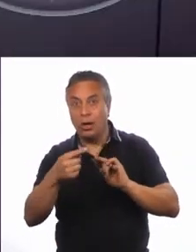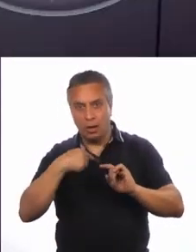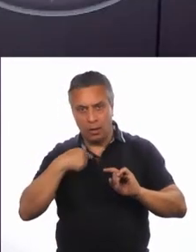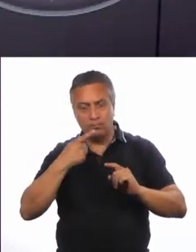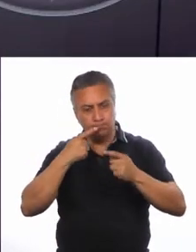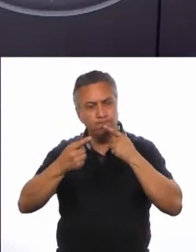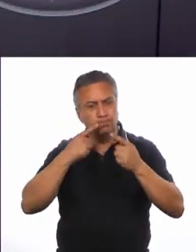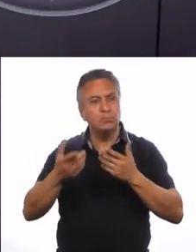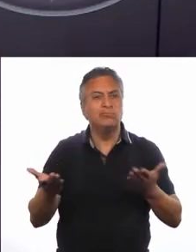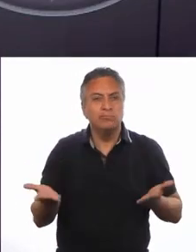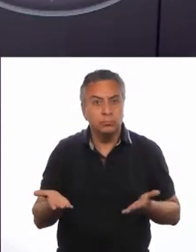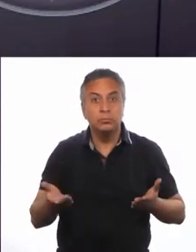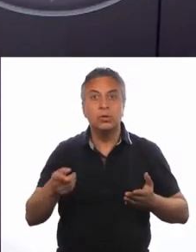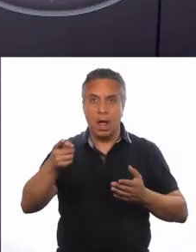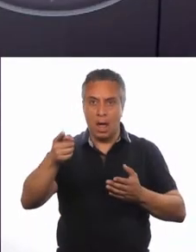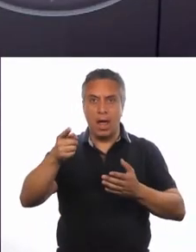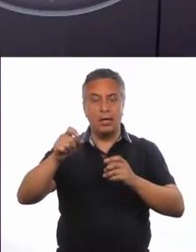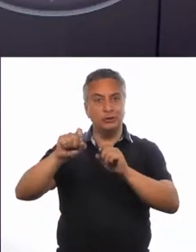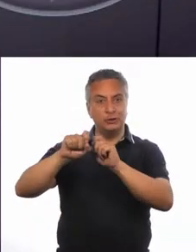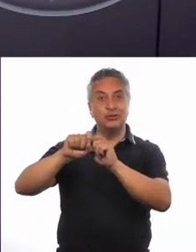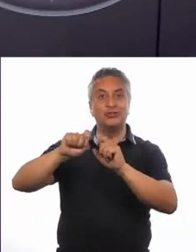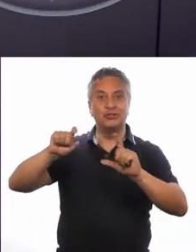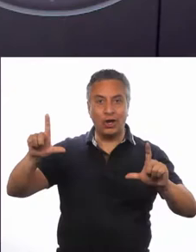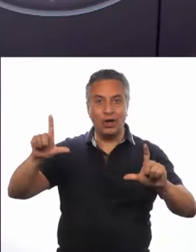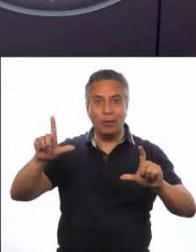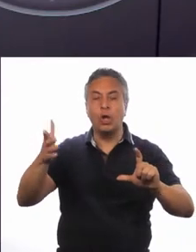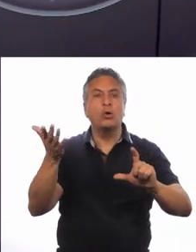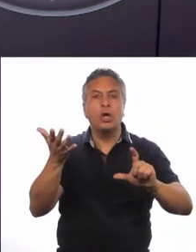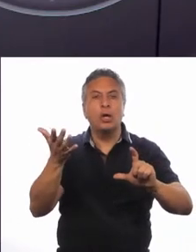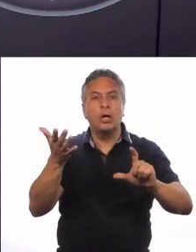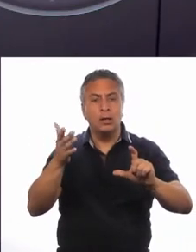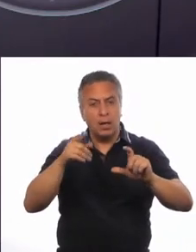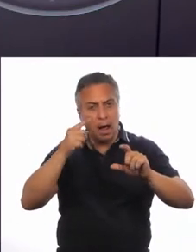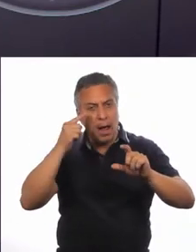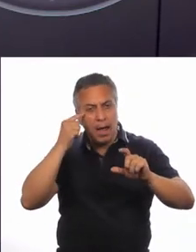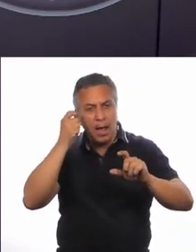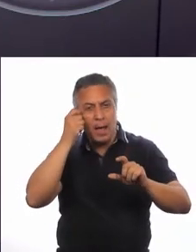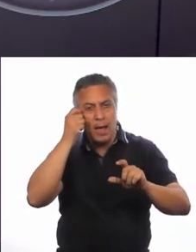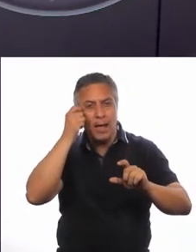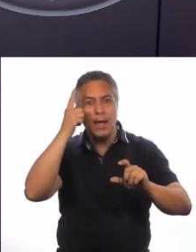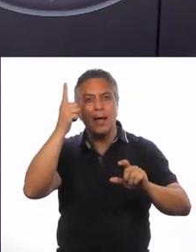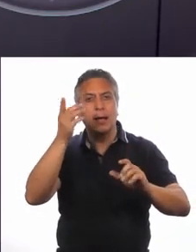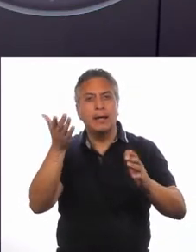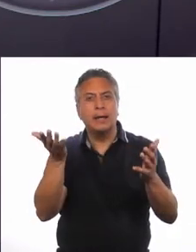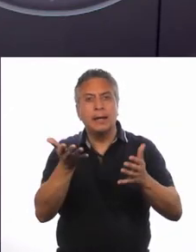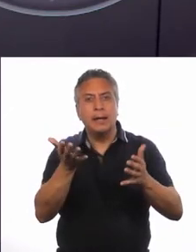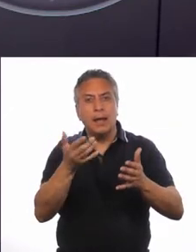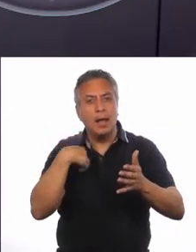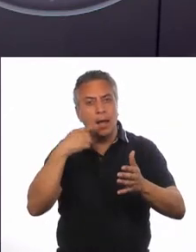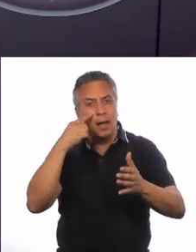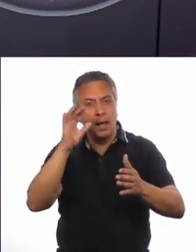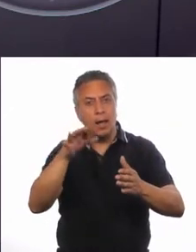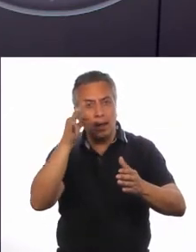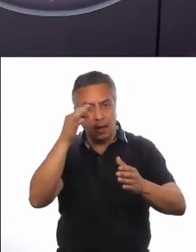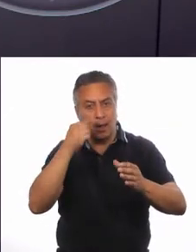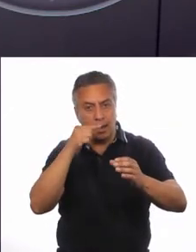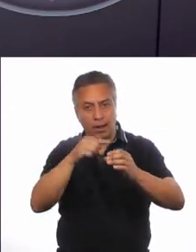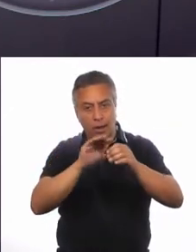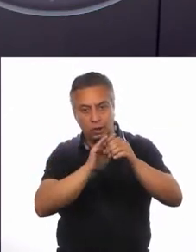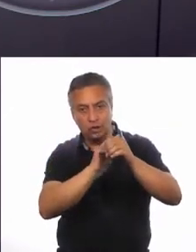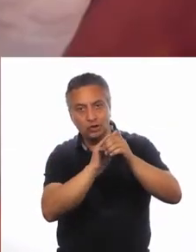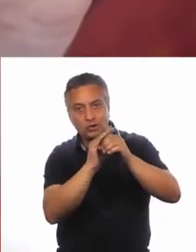pero nos vamos a concentrar en su superficie para poder entender en detalle qué es lo que podemos encontrar ahí y